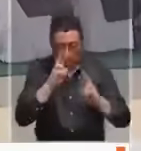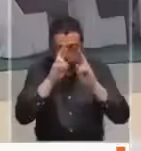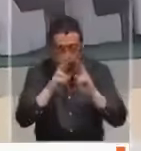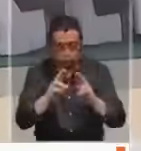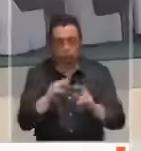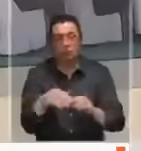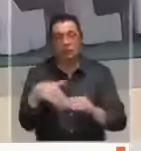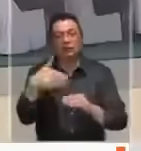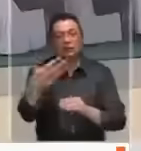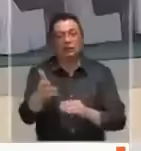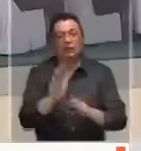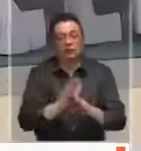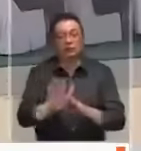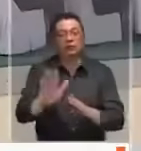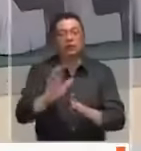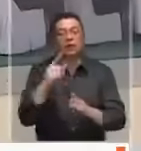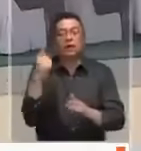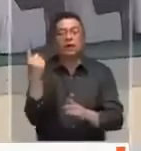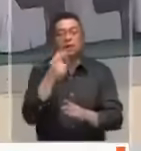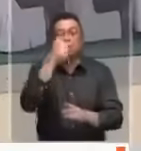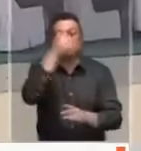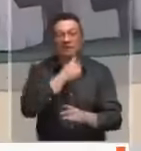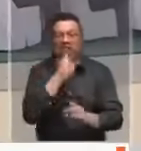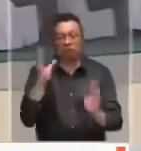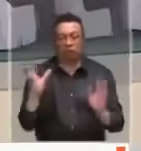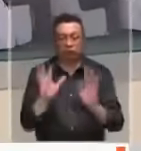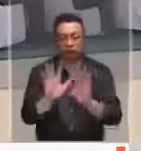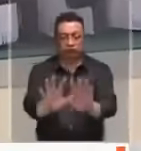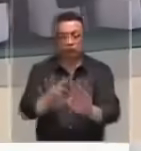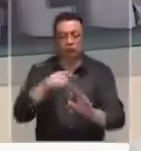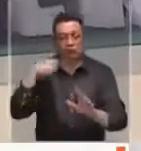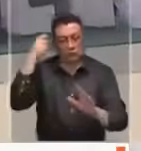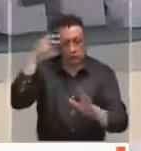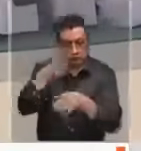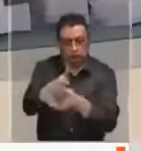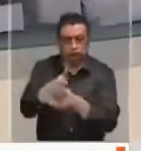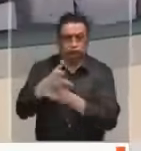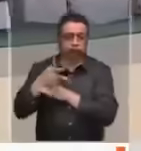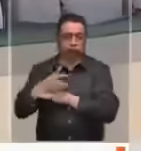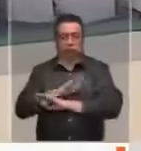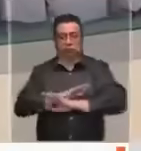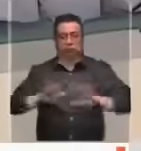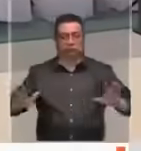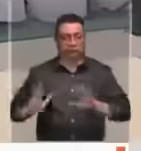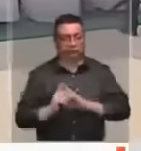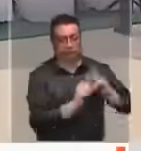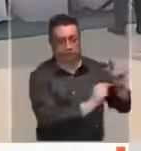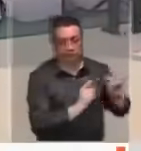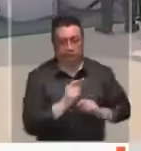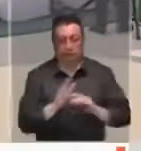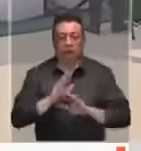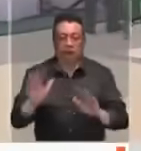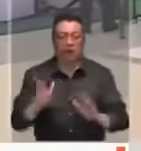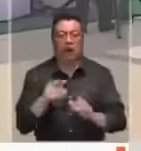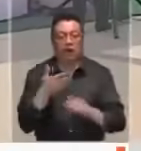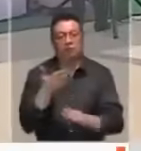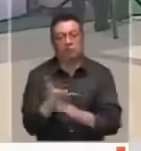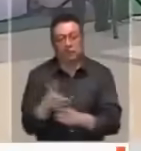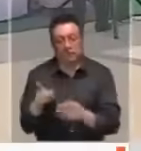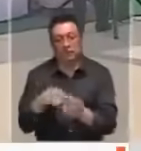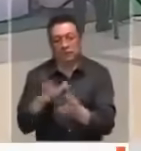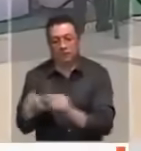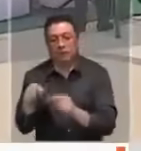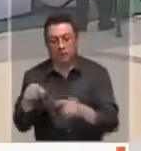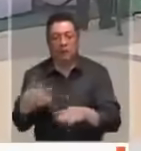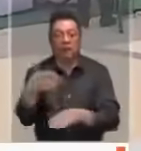eso es, en este caso en particular, va a ser de manera privada. Sí, y no va a haber acceso, ahí evidente. No, no hay acceso. Por lo tanto, hasta que sea esta ceremonia y la entrega